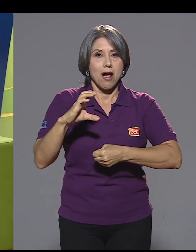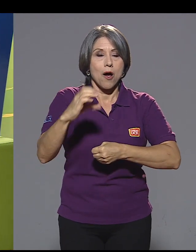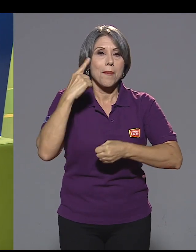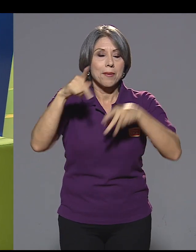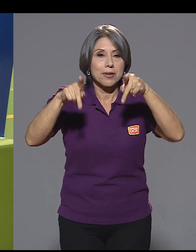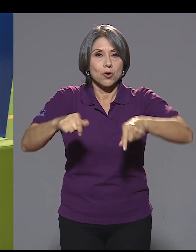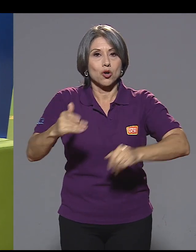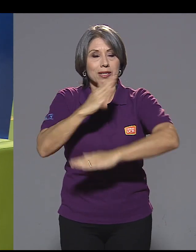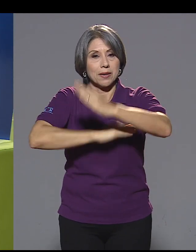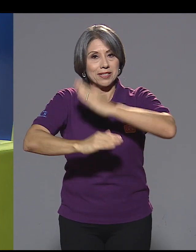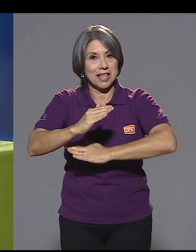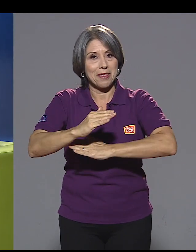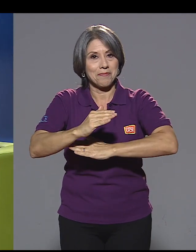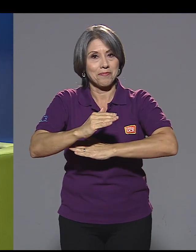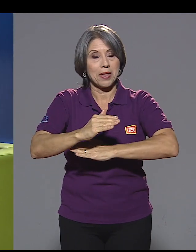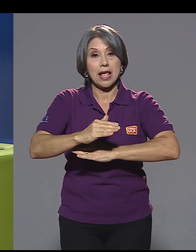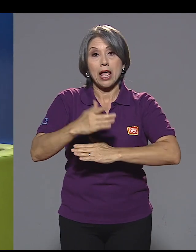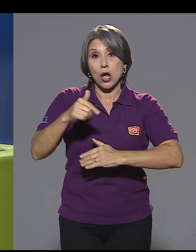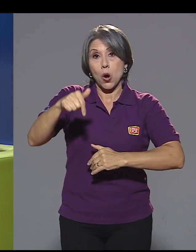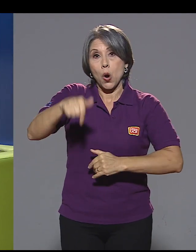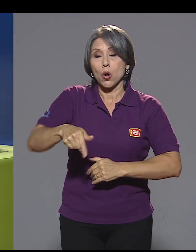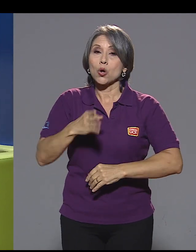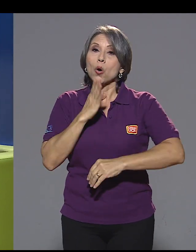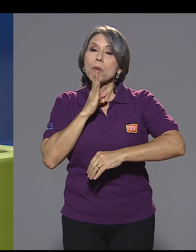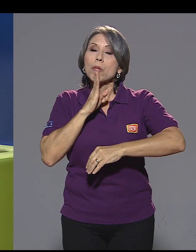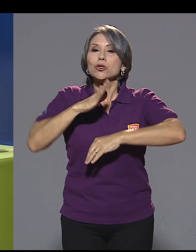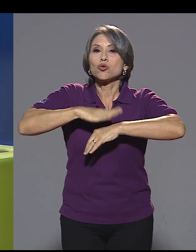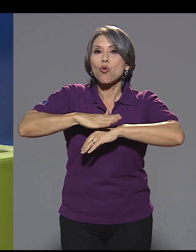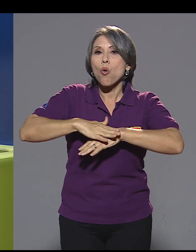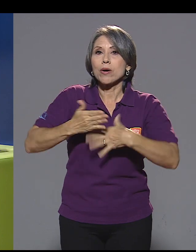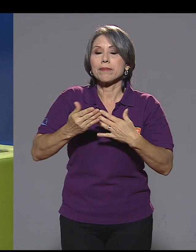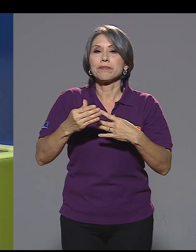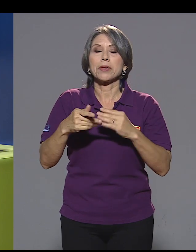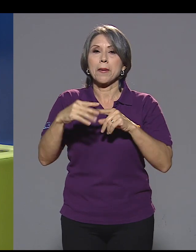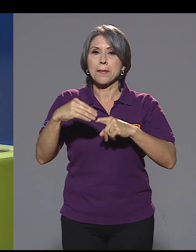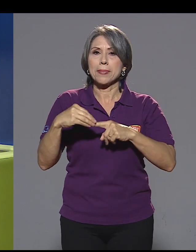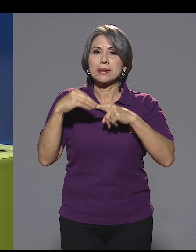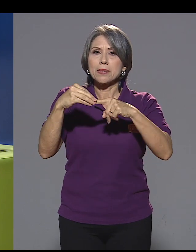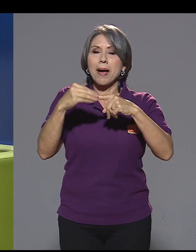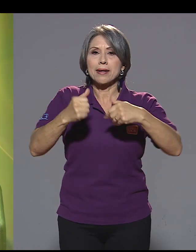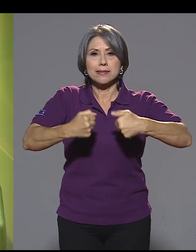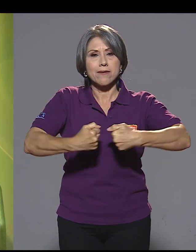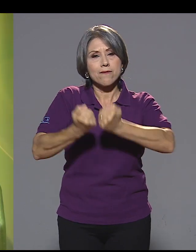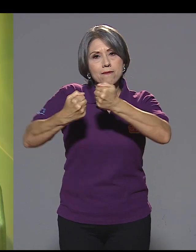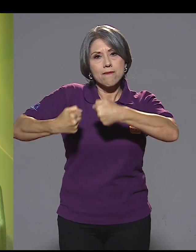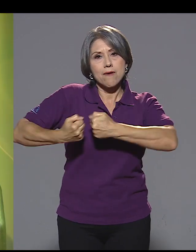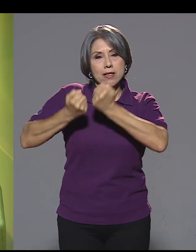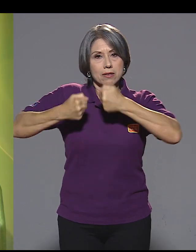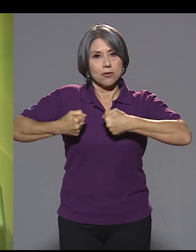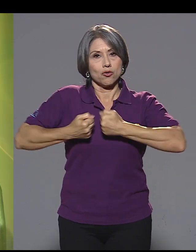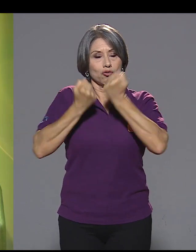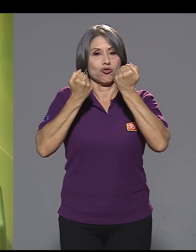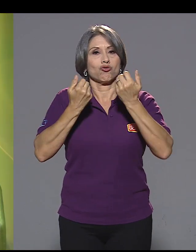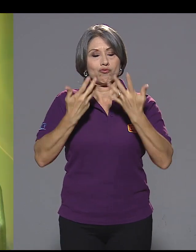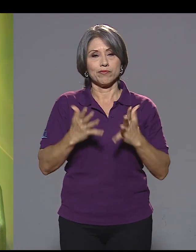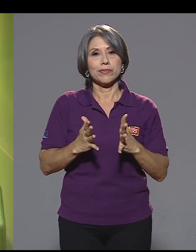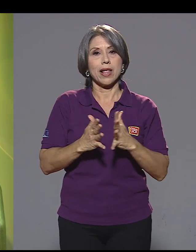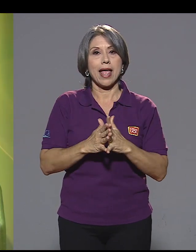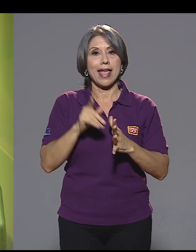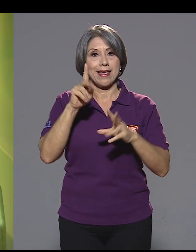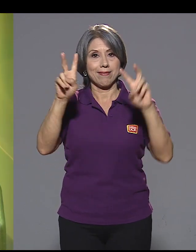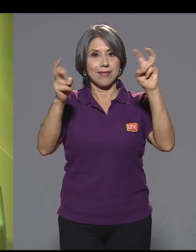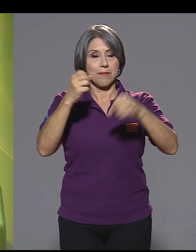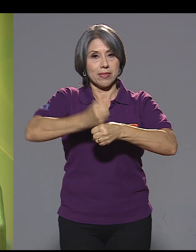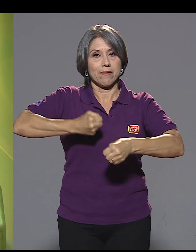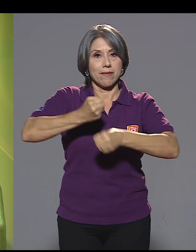para personas con discapacidad, y en la edición de hoy conversaremos sobre los principales retos que tenemos en esta materia.